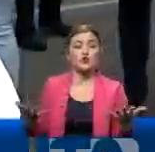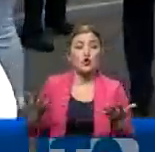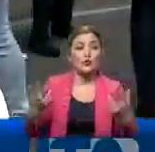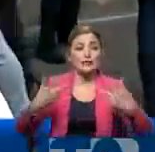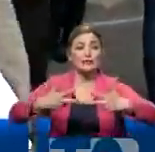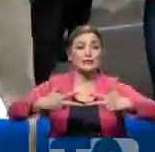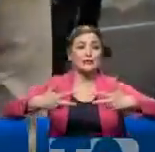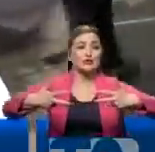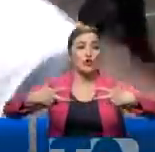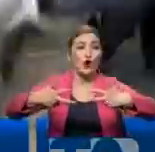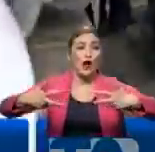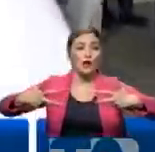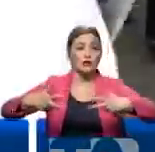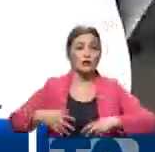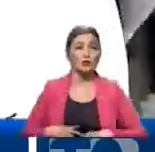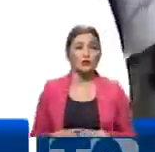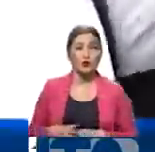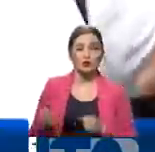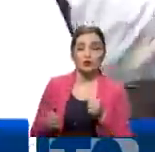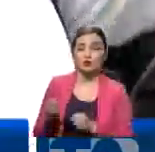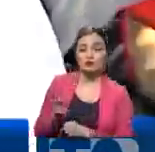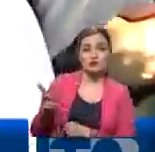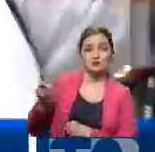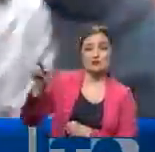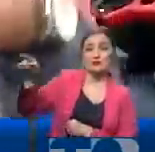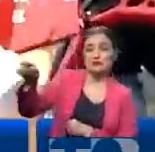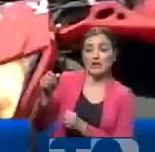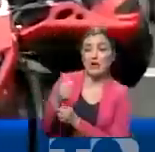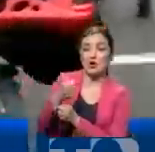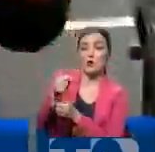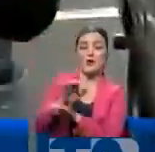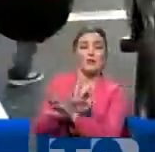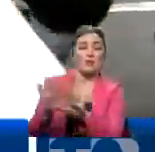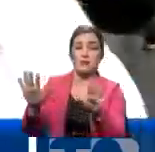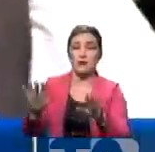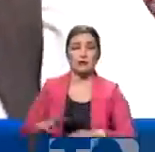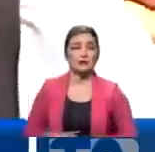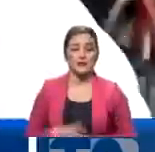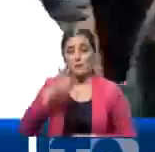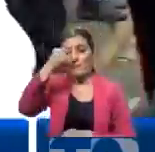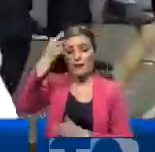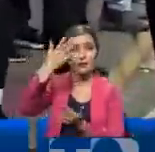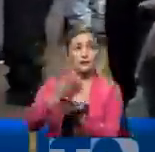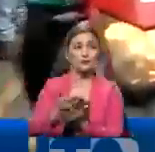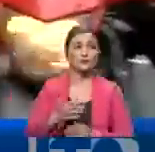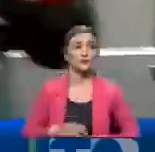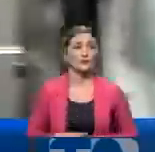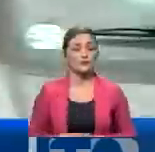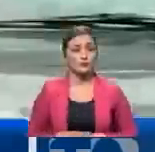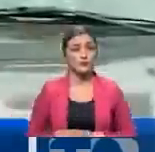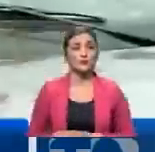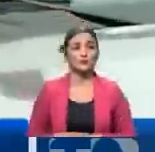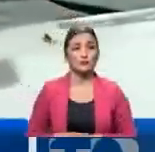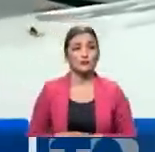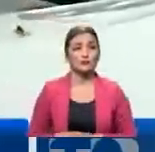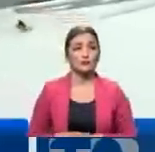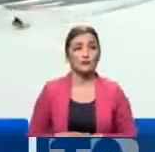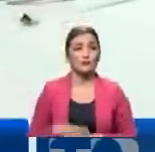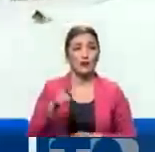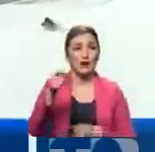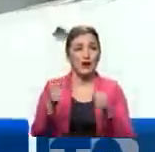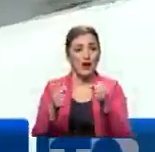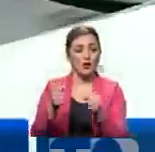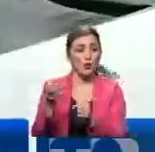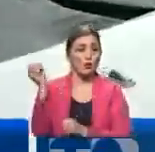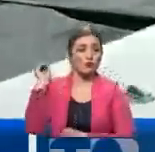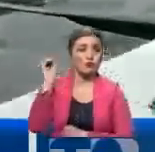hay transporte en ningún lado? Sí, hay ese de ahí. ¿Solo hay Ecovía para la zona de aquí? Hasta la Marín, vamos. Vemos también cómo son atacados los